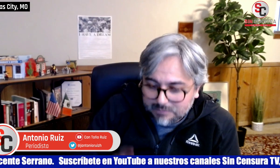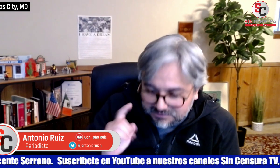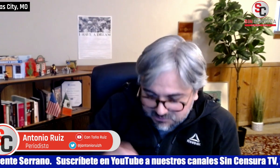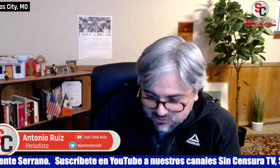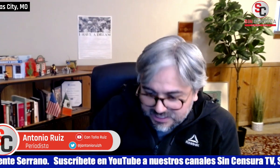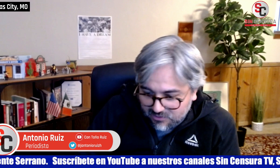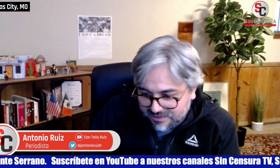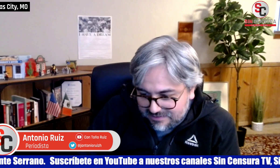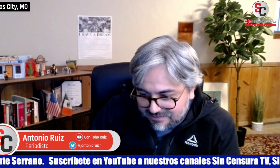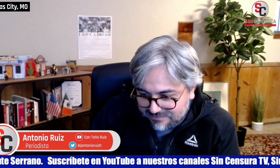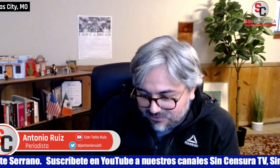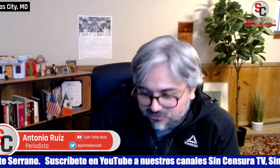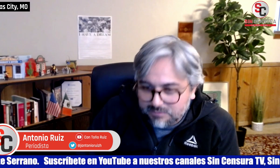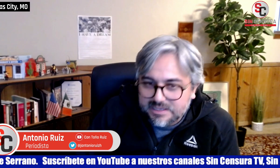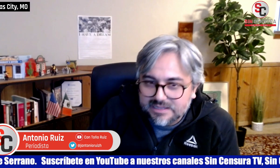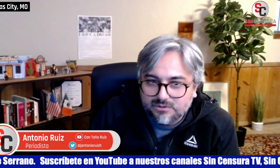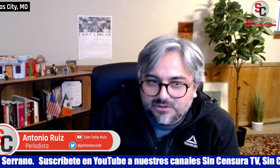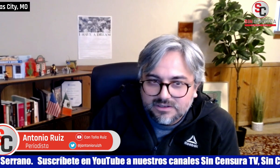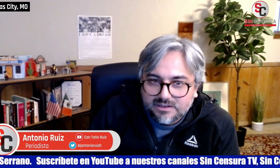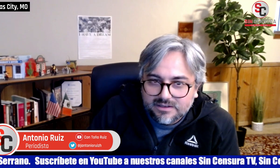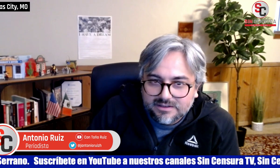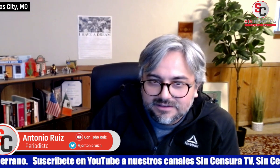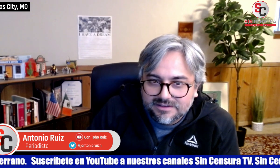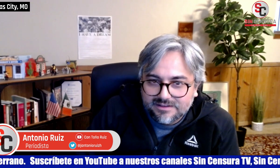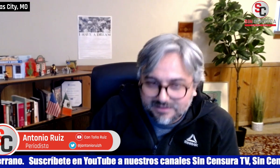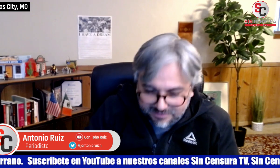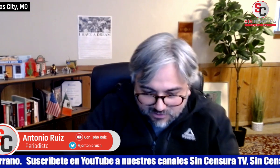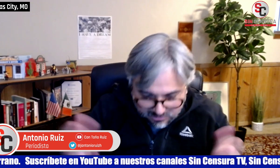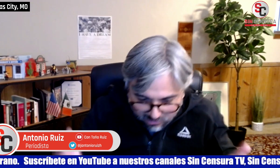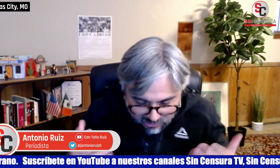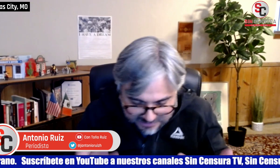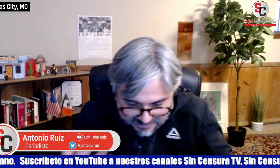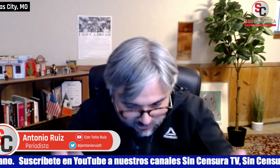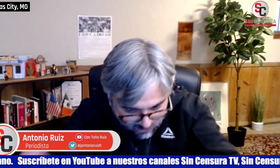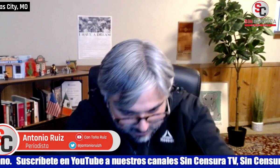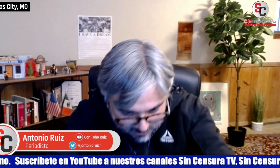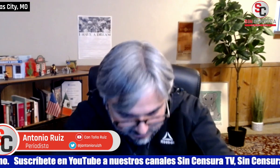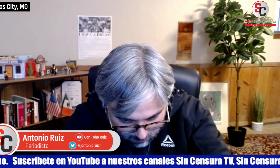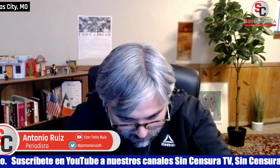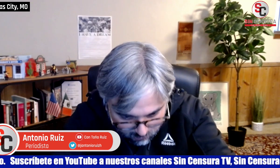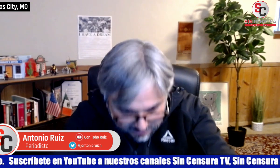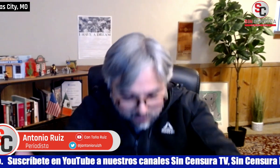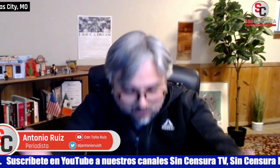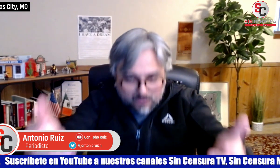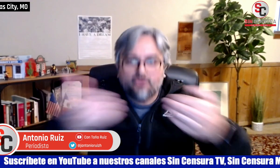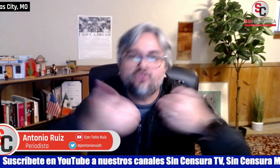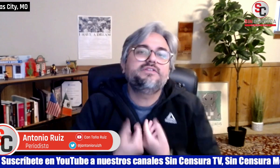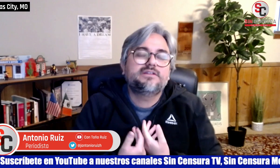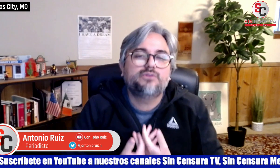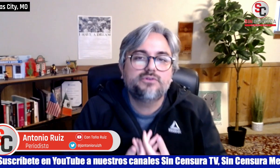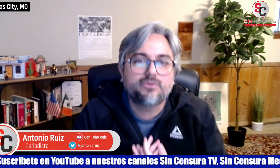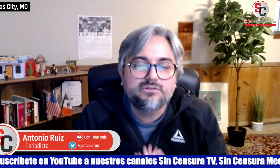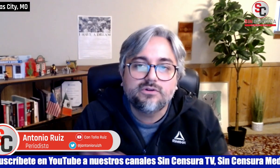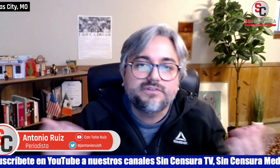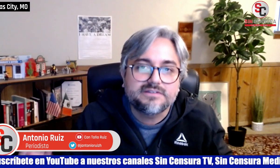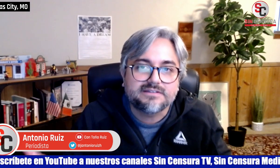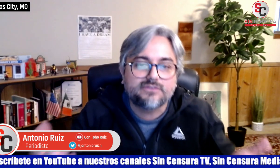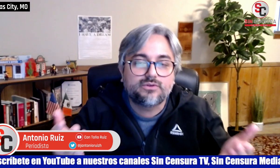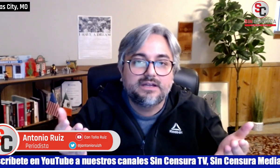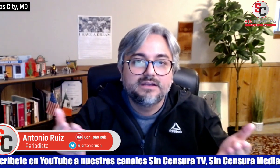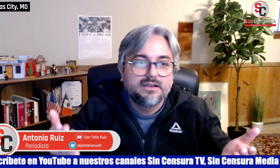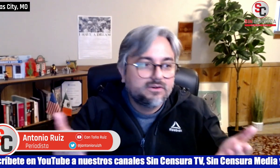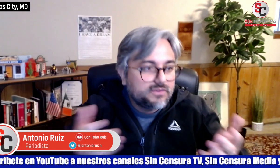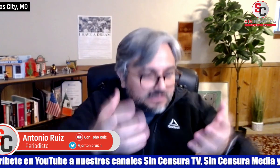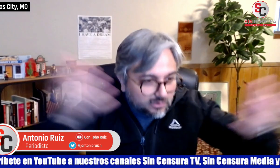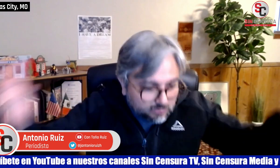vamos a escuchar lo que dice Sergio Sarmiento que le digo no lo está diciendo solamente López Obrador no lo dice Toño Ruiz no lo dice